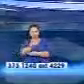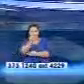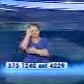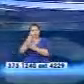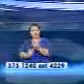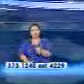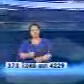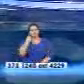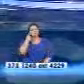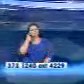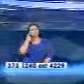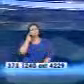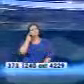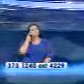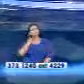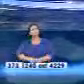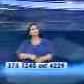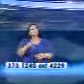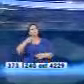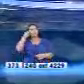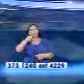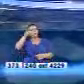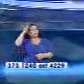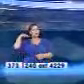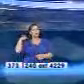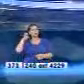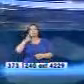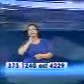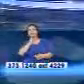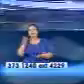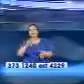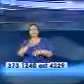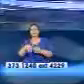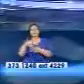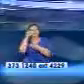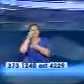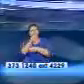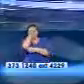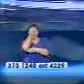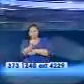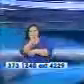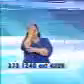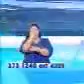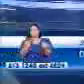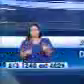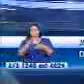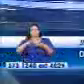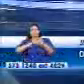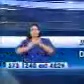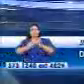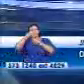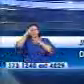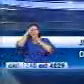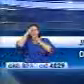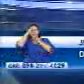ambos roselena Hugo Enrique un gusto poder acompañarlos en la noticia en la comunidad bueno a ver lo que yo voy a